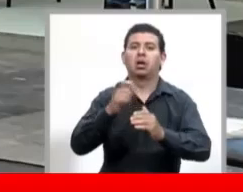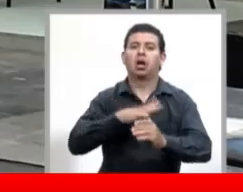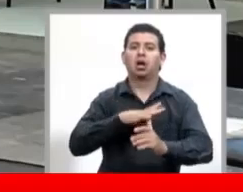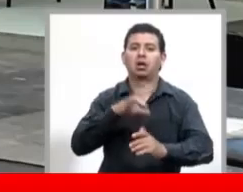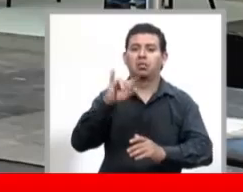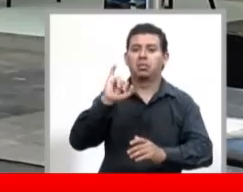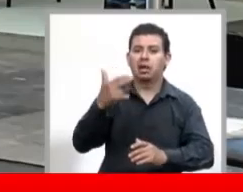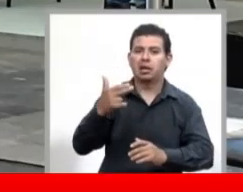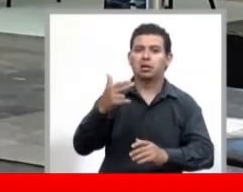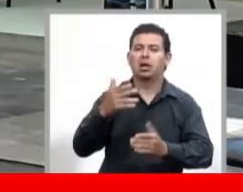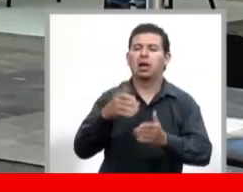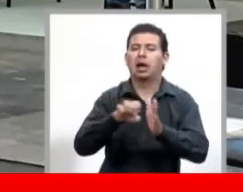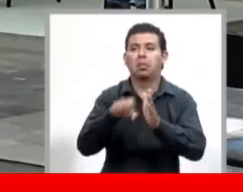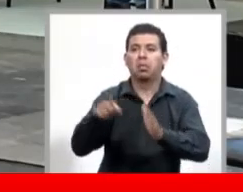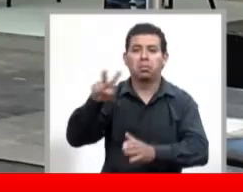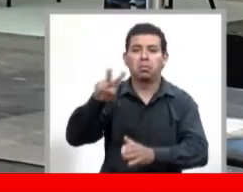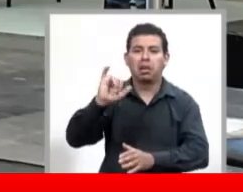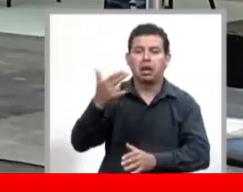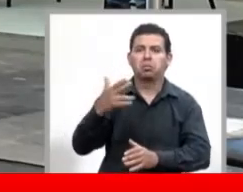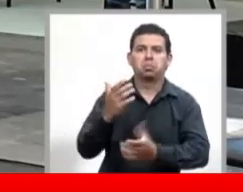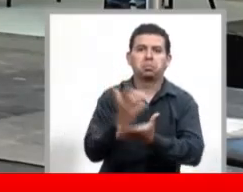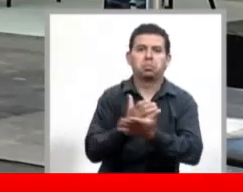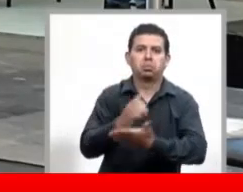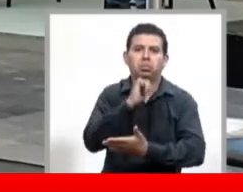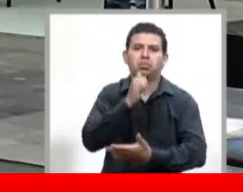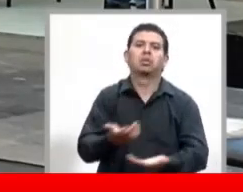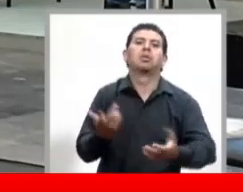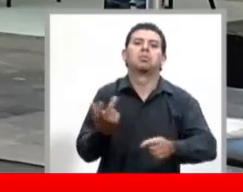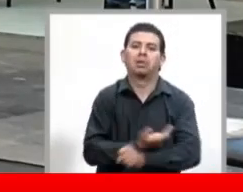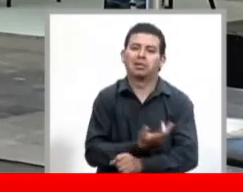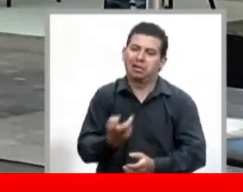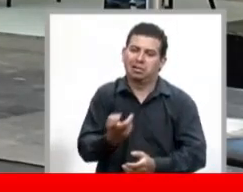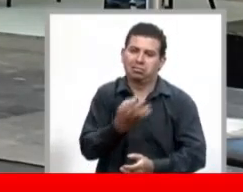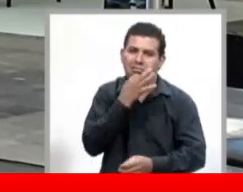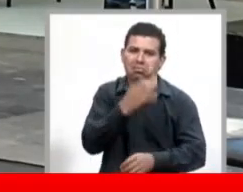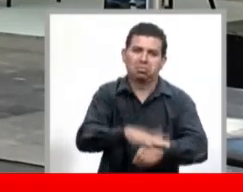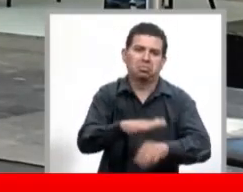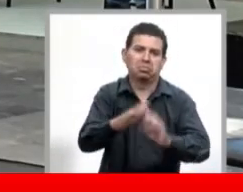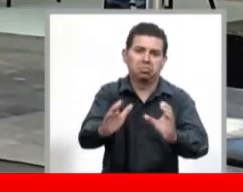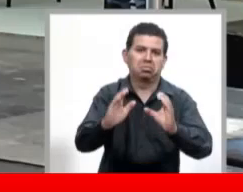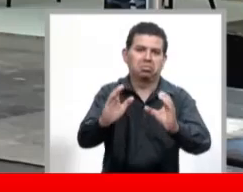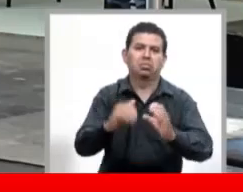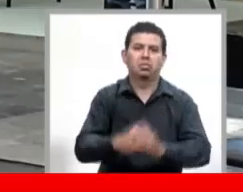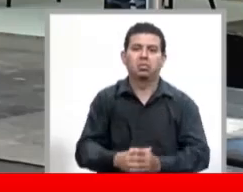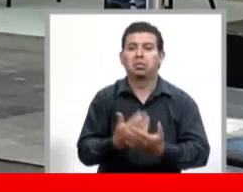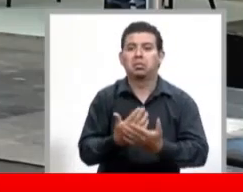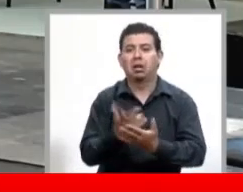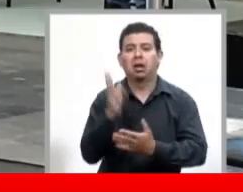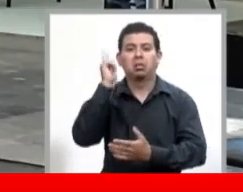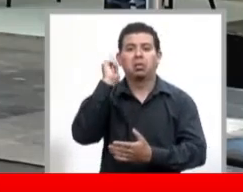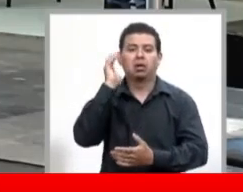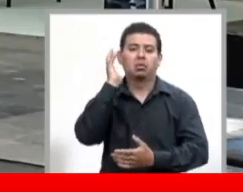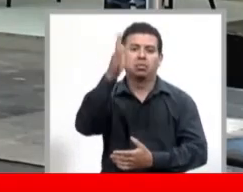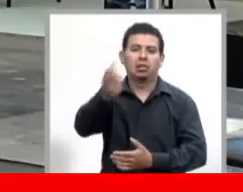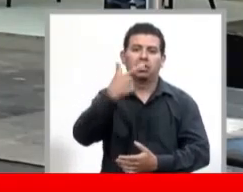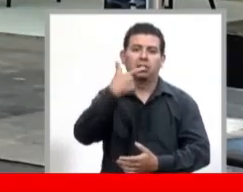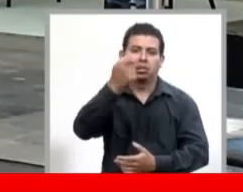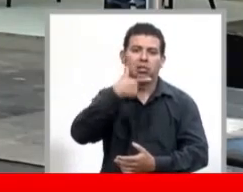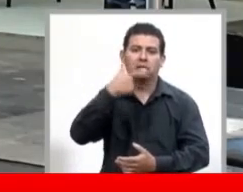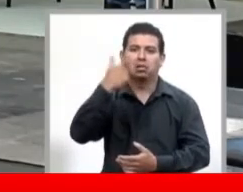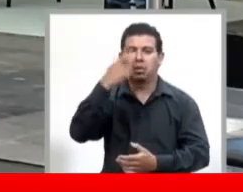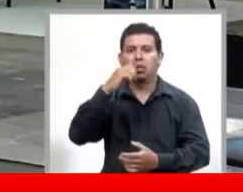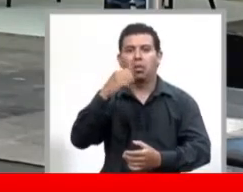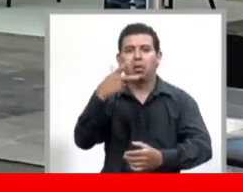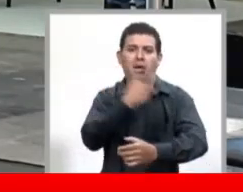no tienen vacunas. Y esperar también una medicina que también antes de la